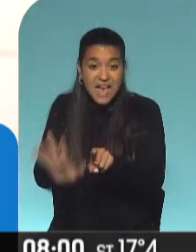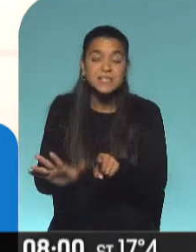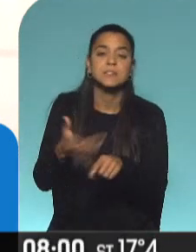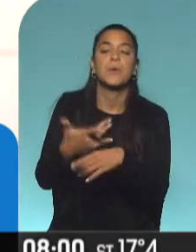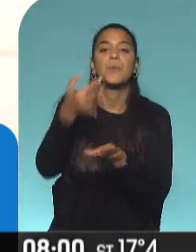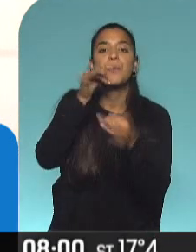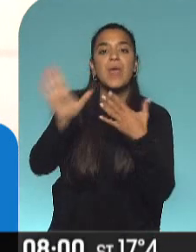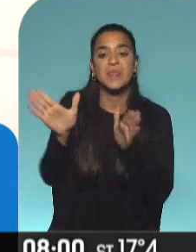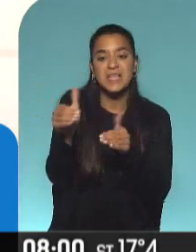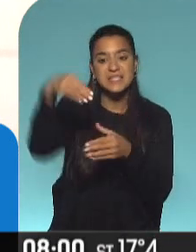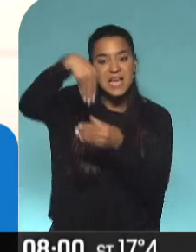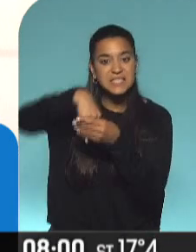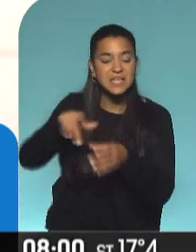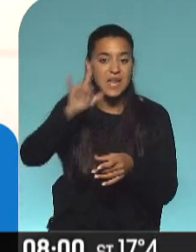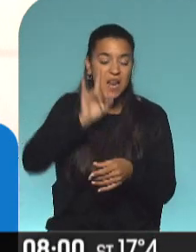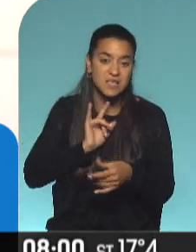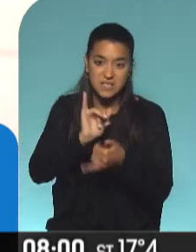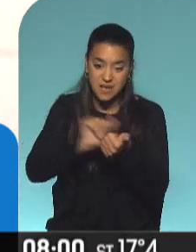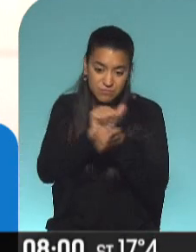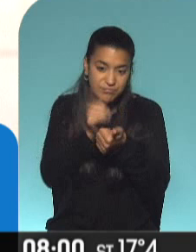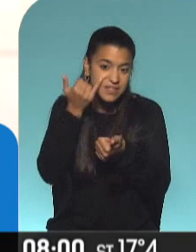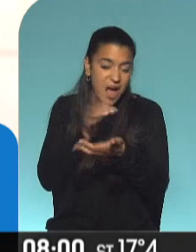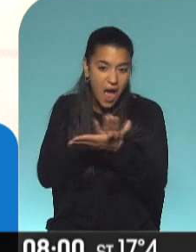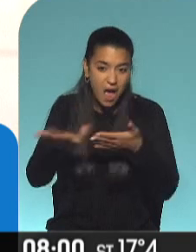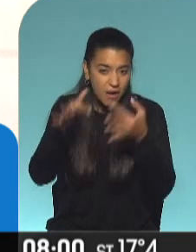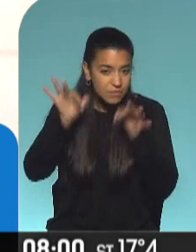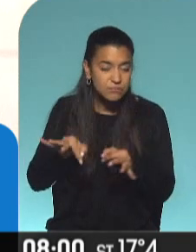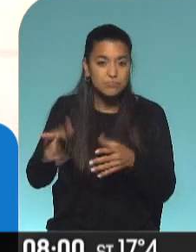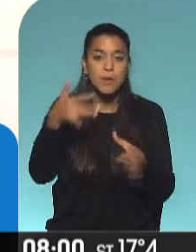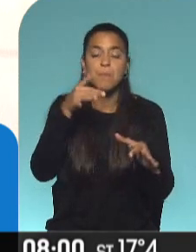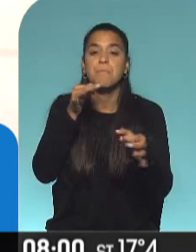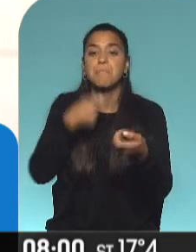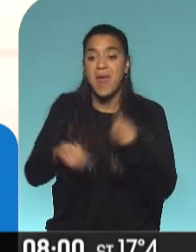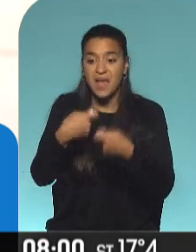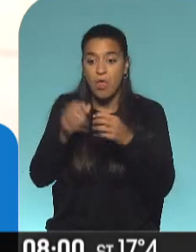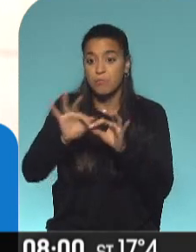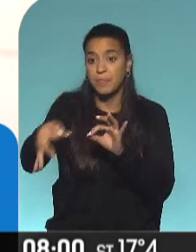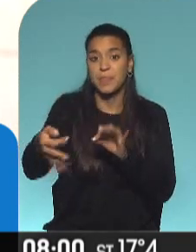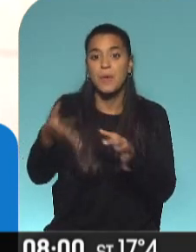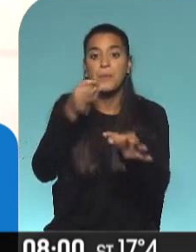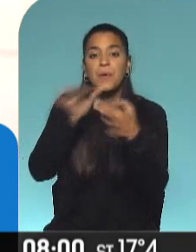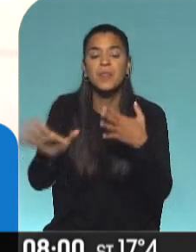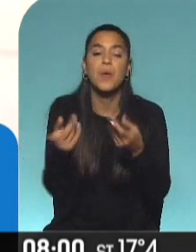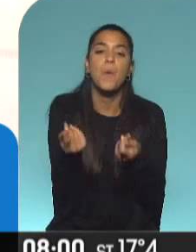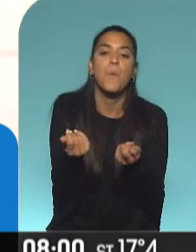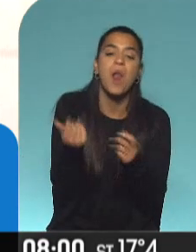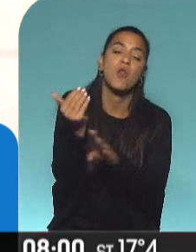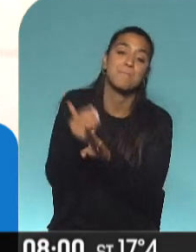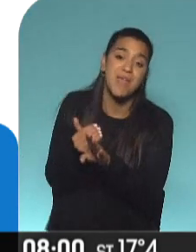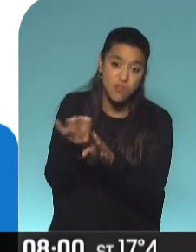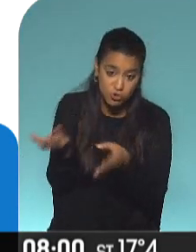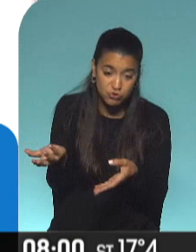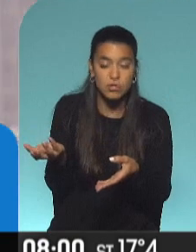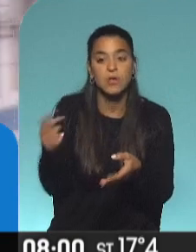digamos, vender el sachet procesado en un mercado de proximidad a los valores, digamos, o menores, ¿no?, que